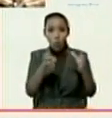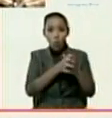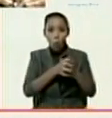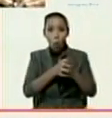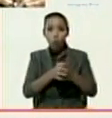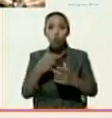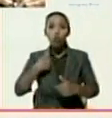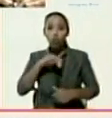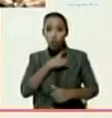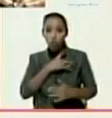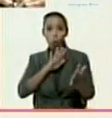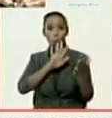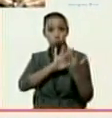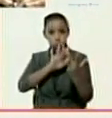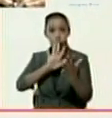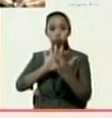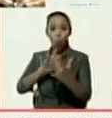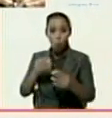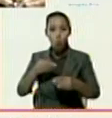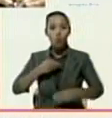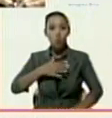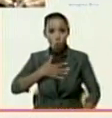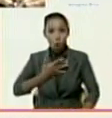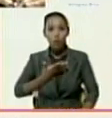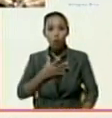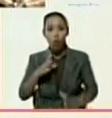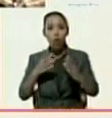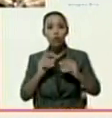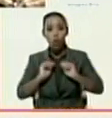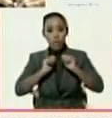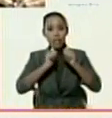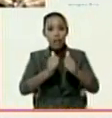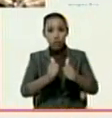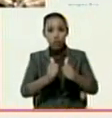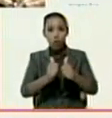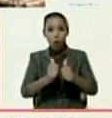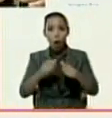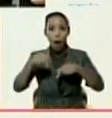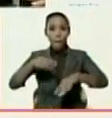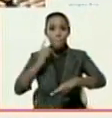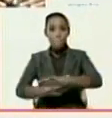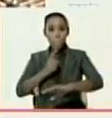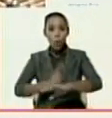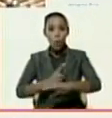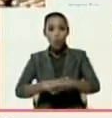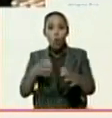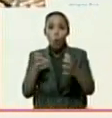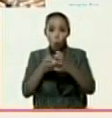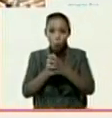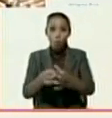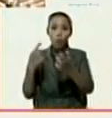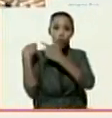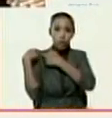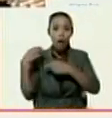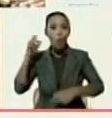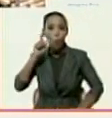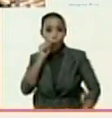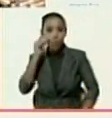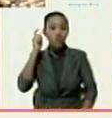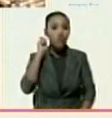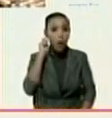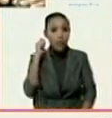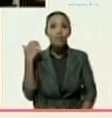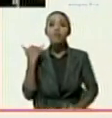hemos establecido estos dos focos de inicio. En este momento, un grupo de hombres y mujeres ya